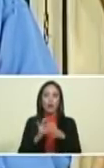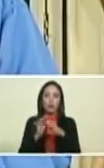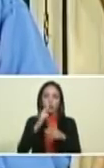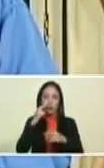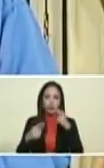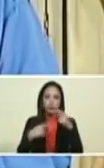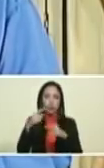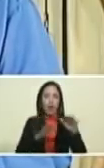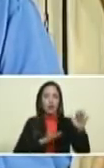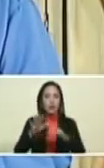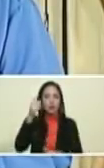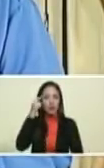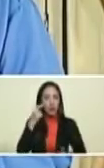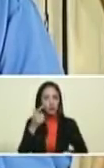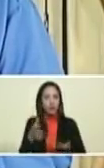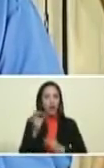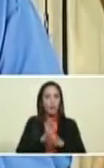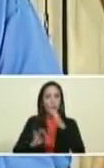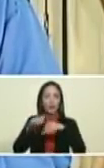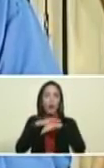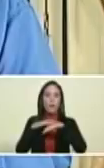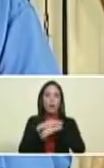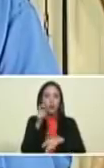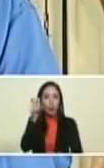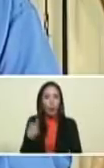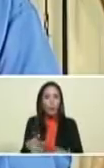los próximos 15 días. Por favor, ministro Quevedo.